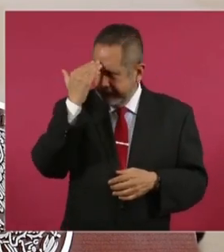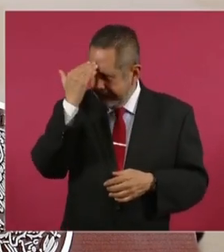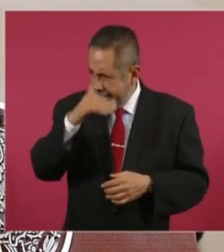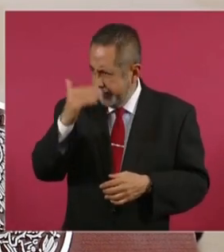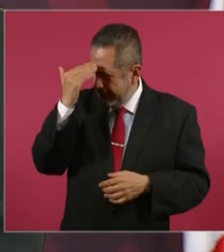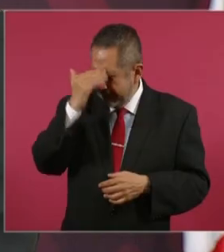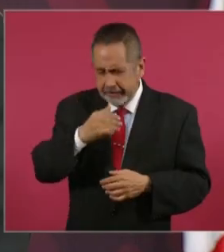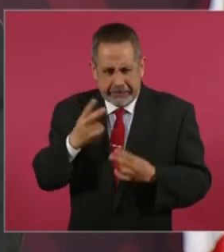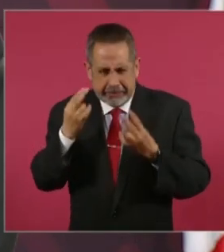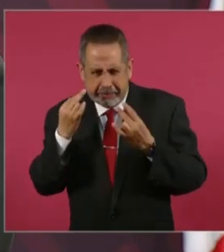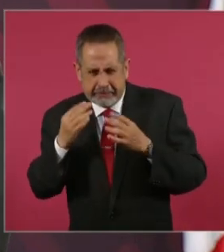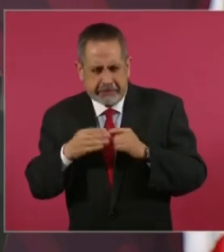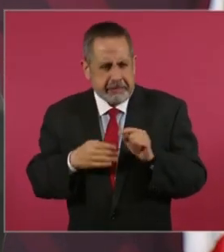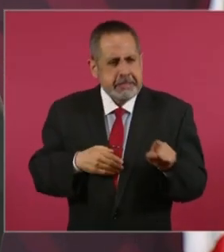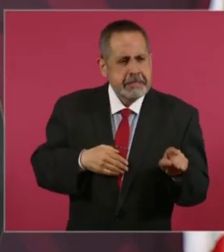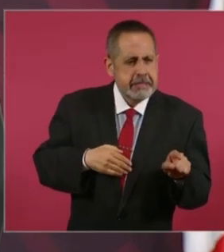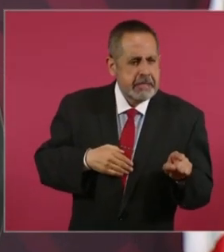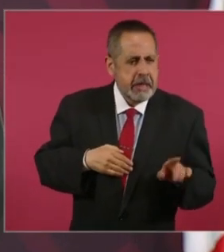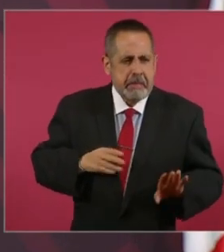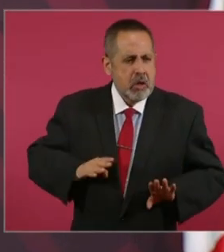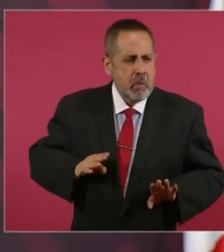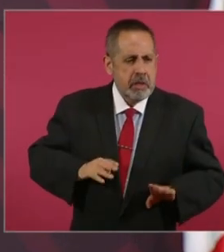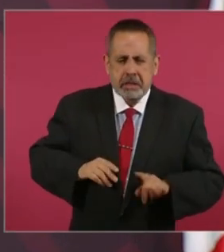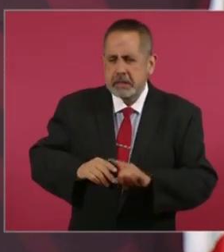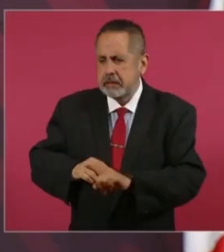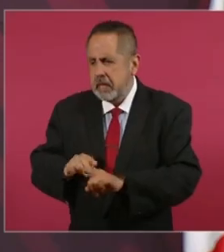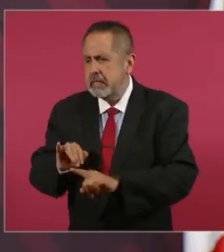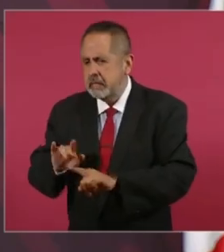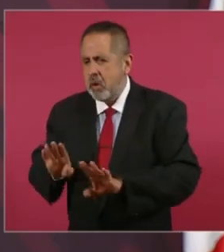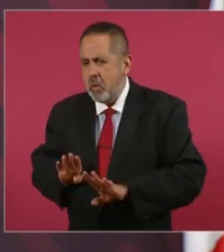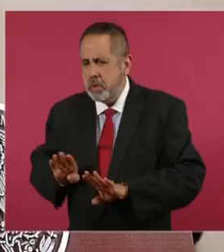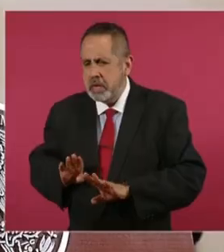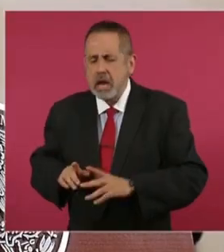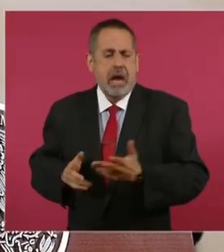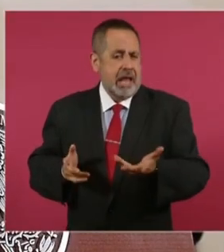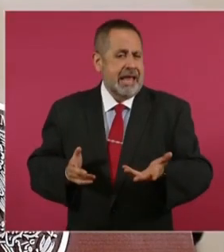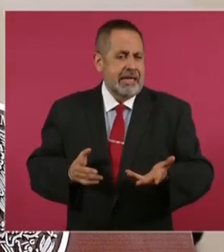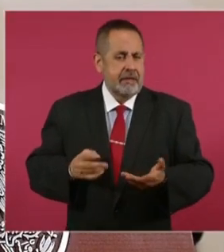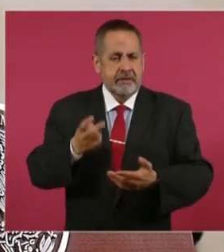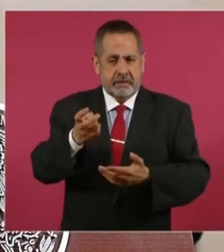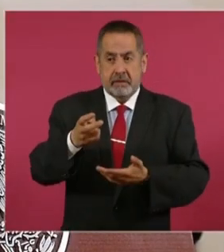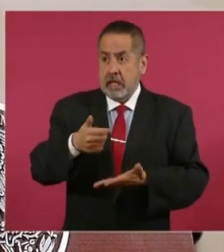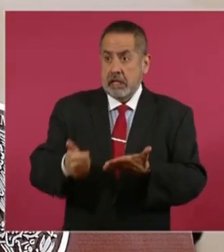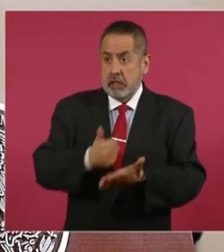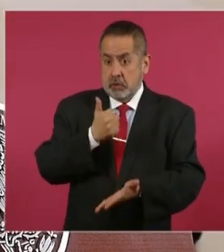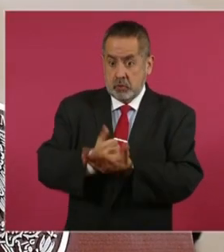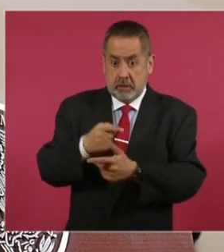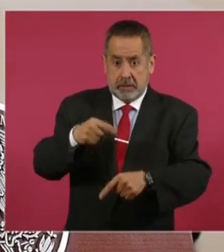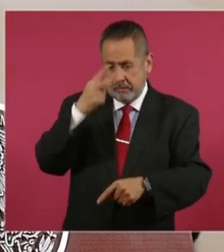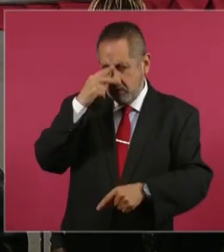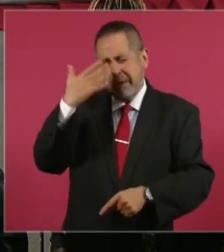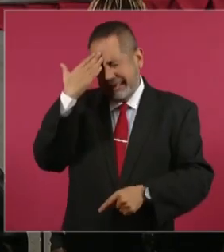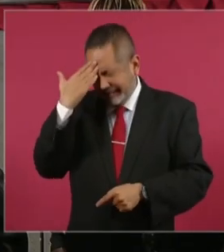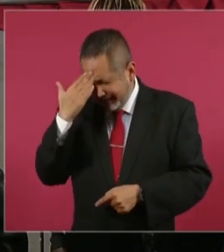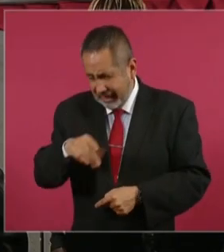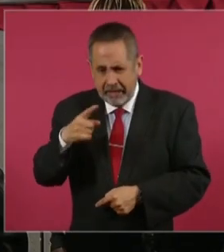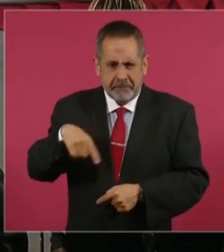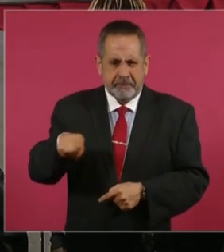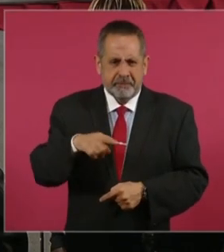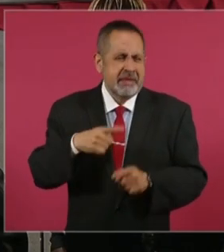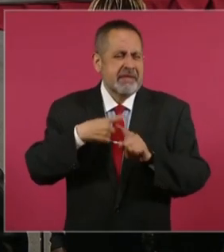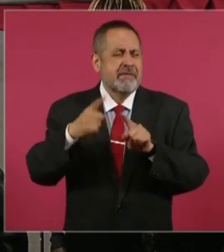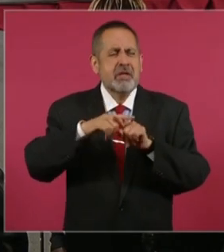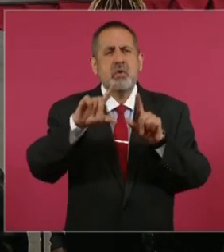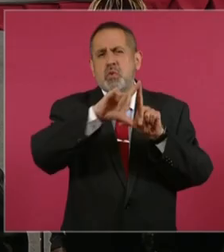conviene y qué no conviene más en el caso de la ciudad y en todos